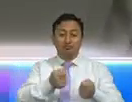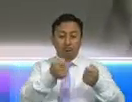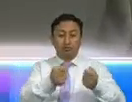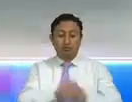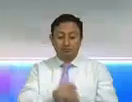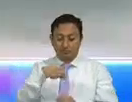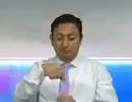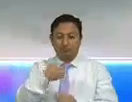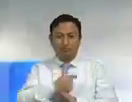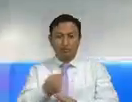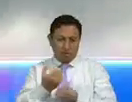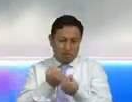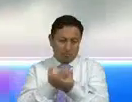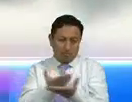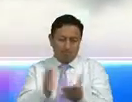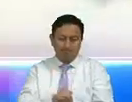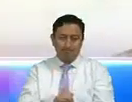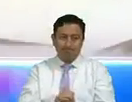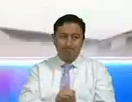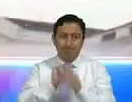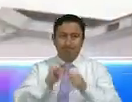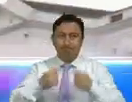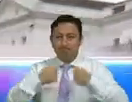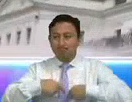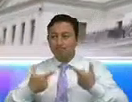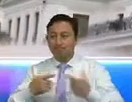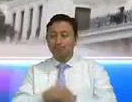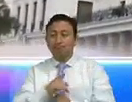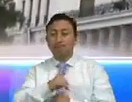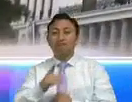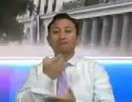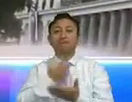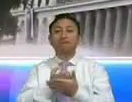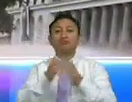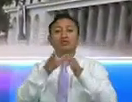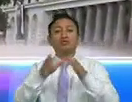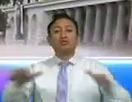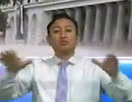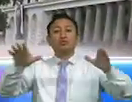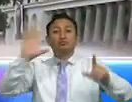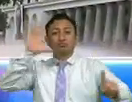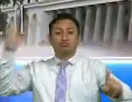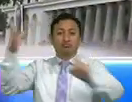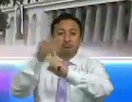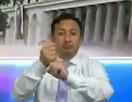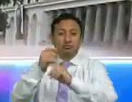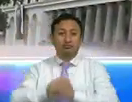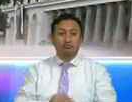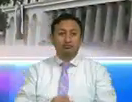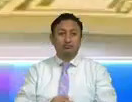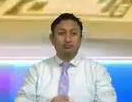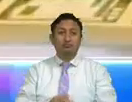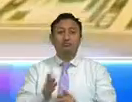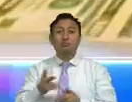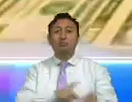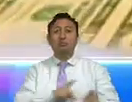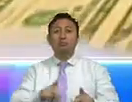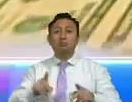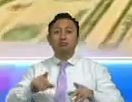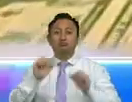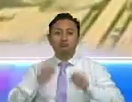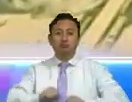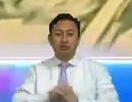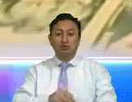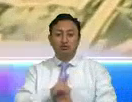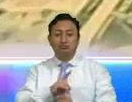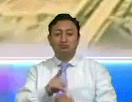pasará esta semana en tanto lo que sí se hizo público fueron las metas macroeconómicas que el gobierno se plantea en el marco del plan de trust heridad para acceder a un mayor